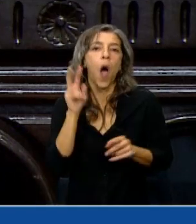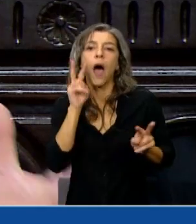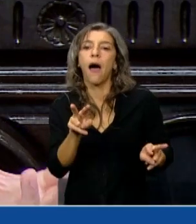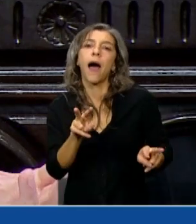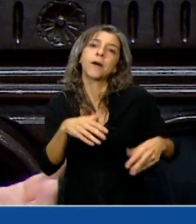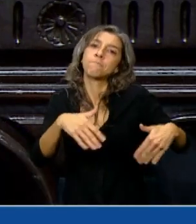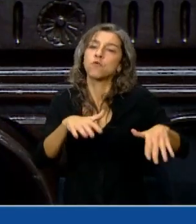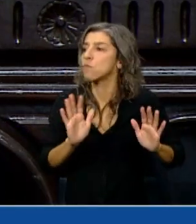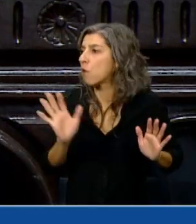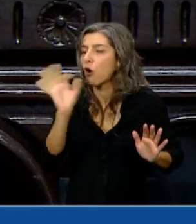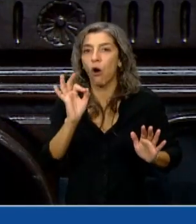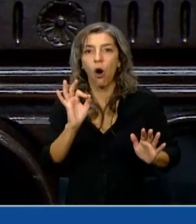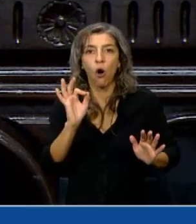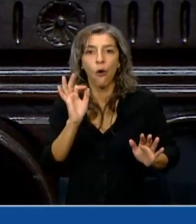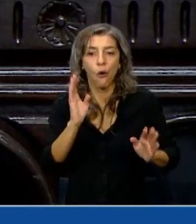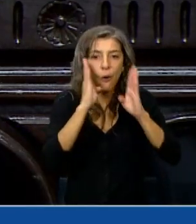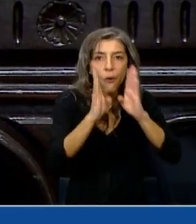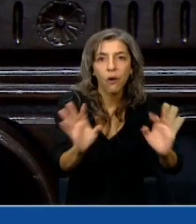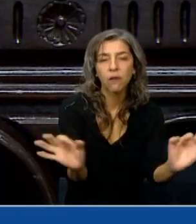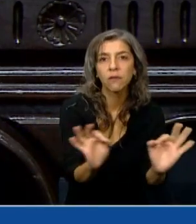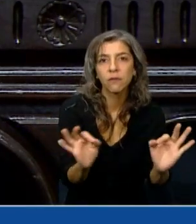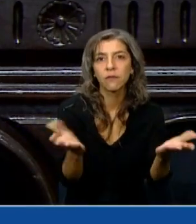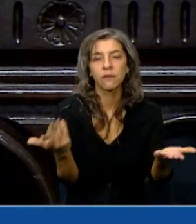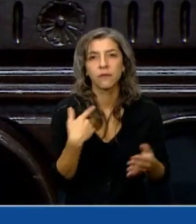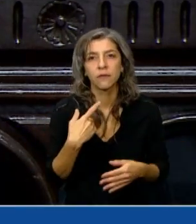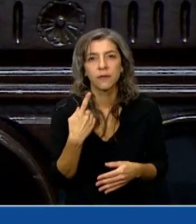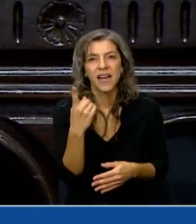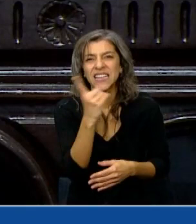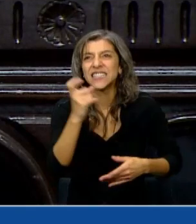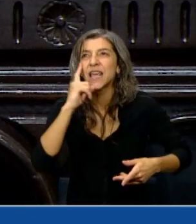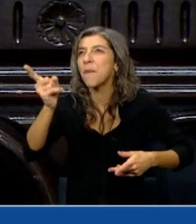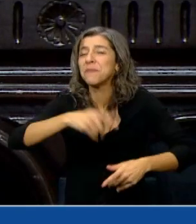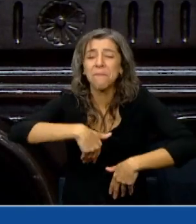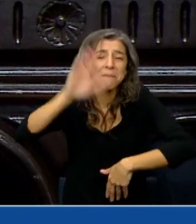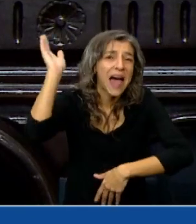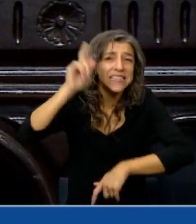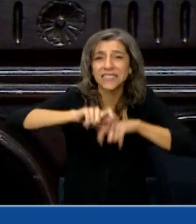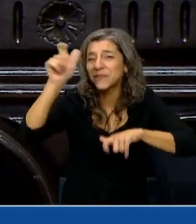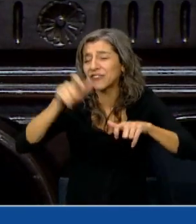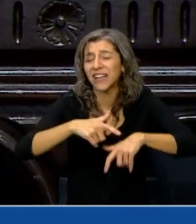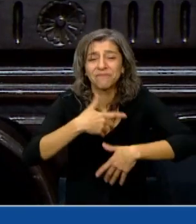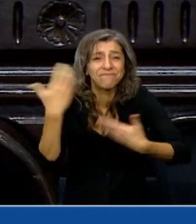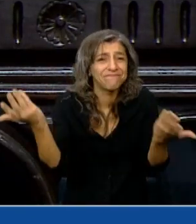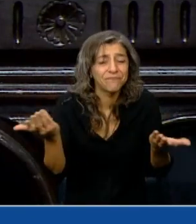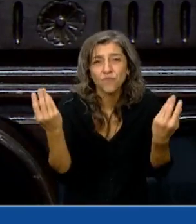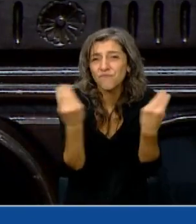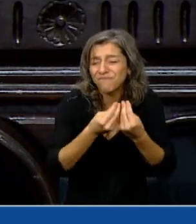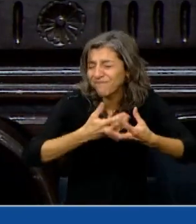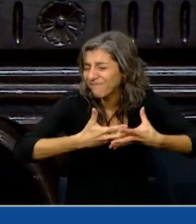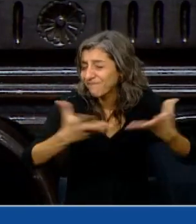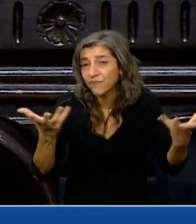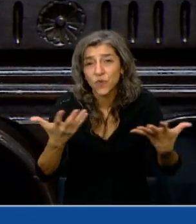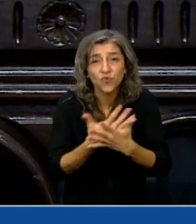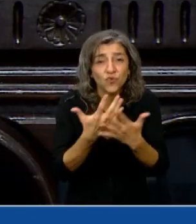estemos escuchando a los cientos de miles de personas que sufren esta situación todos los días. A mí me parece que